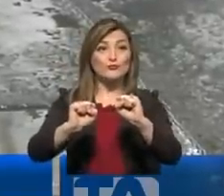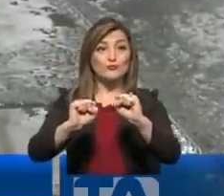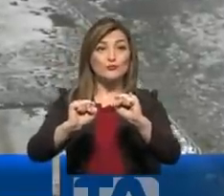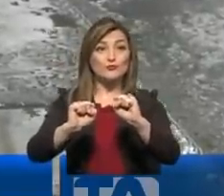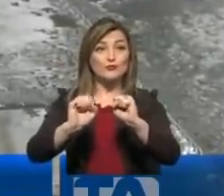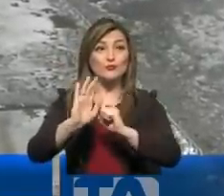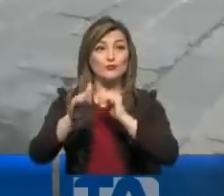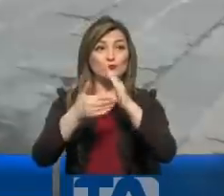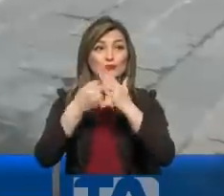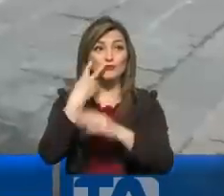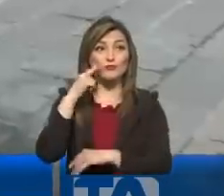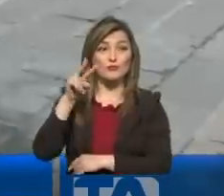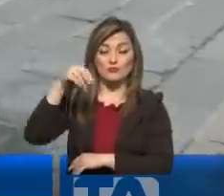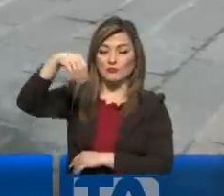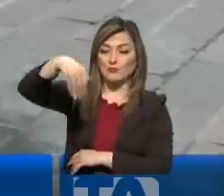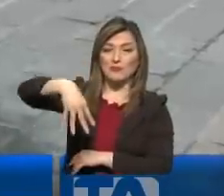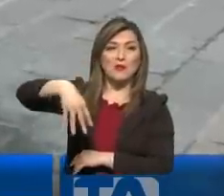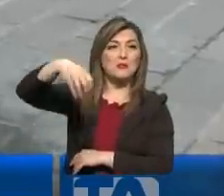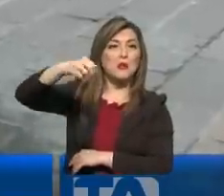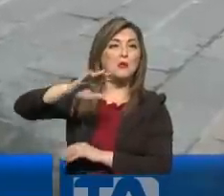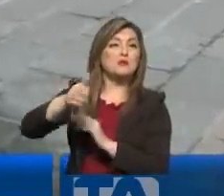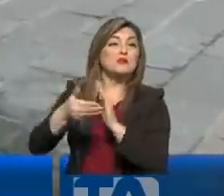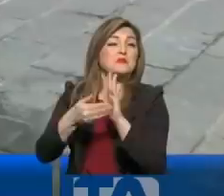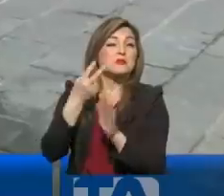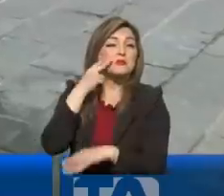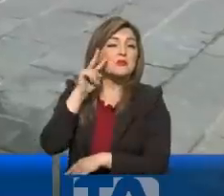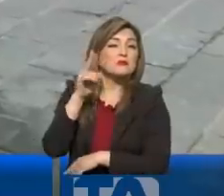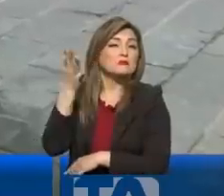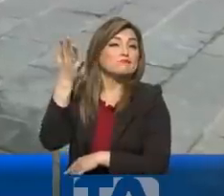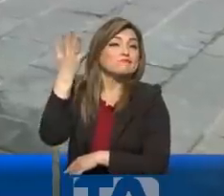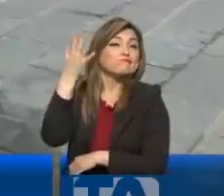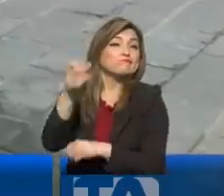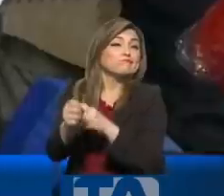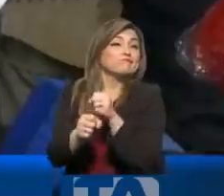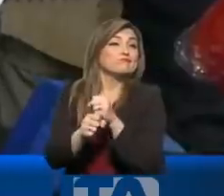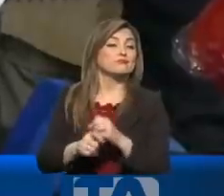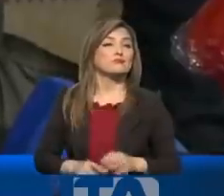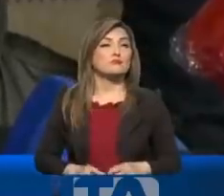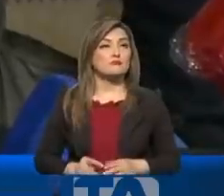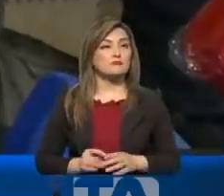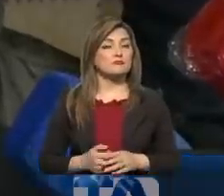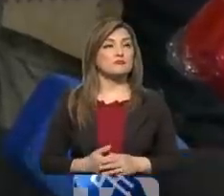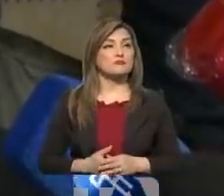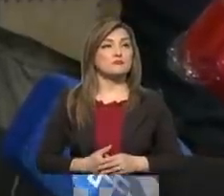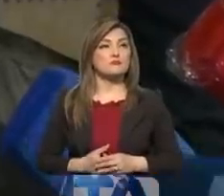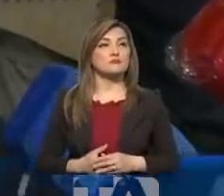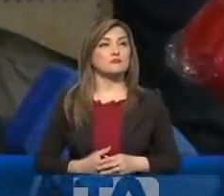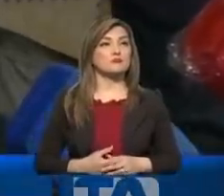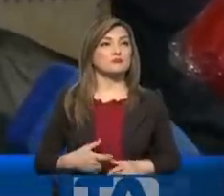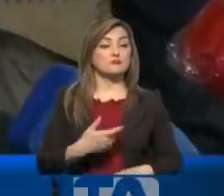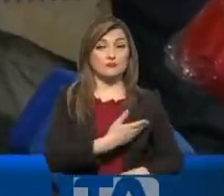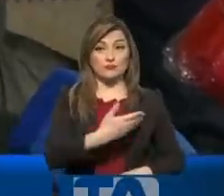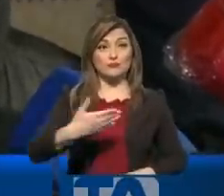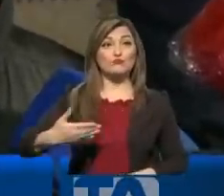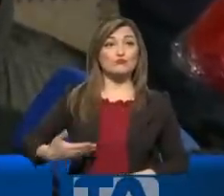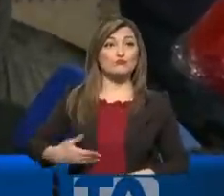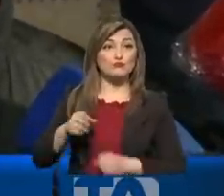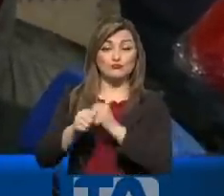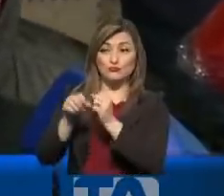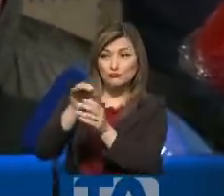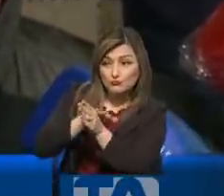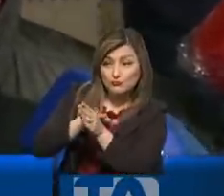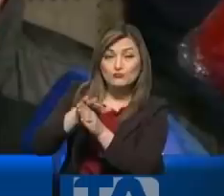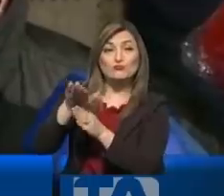esta fuga de agua en el Palacio de Carondelet que se mantiene por años. Presidentes que vengan y todos van a tener una